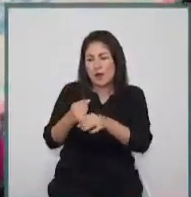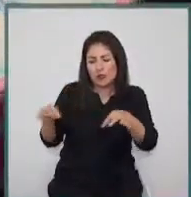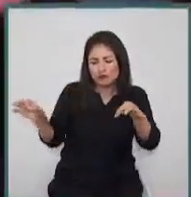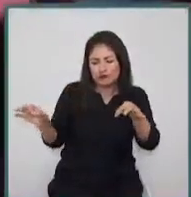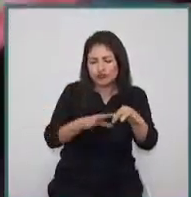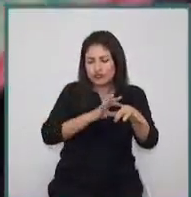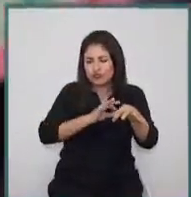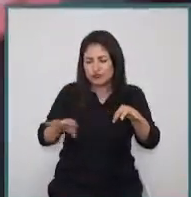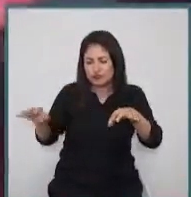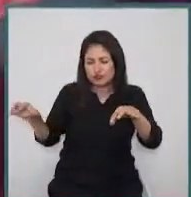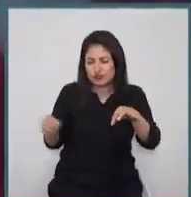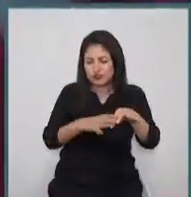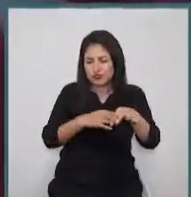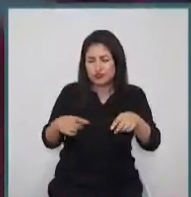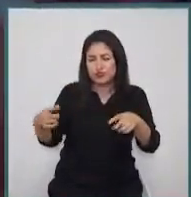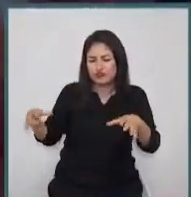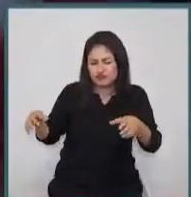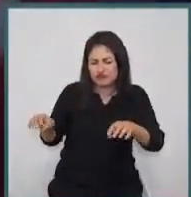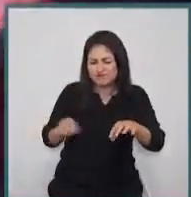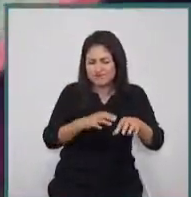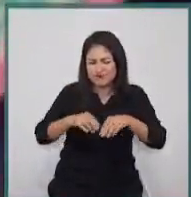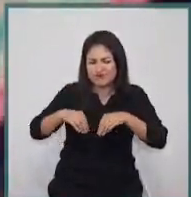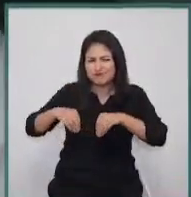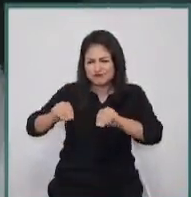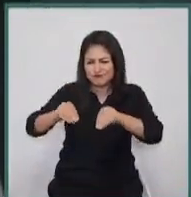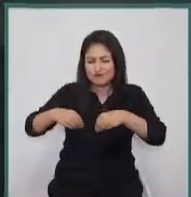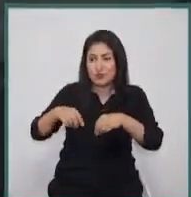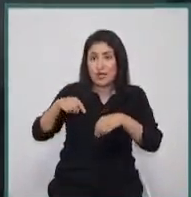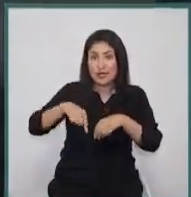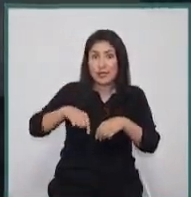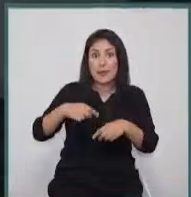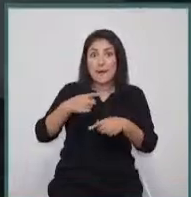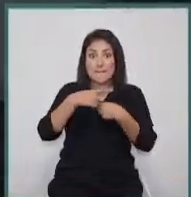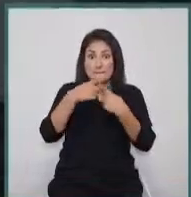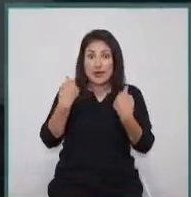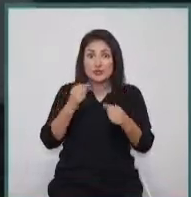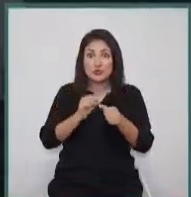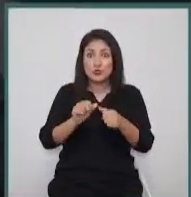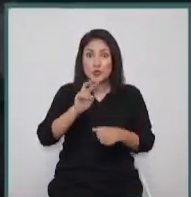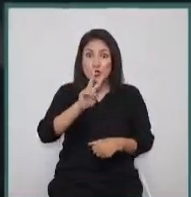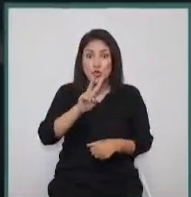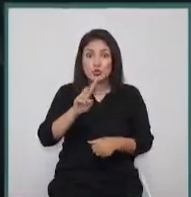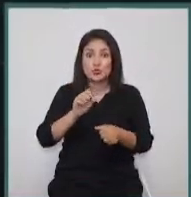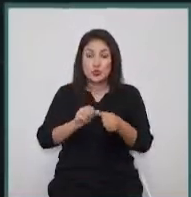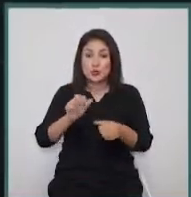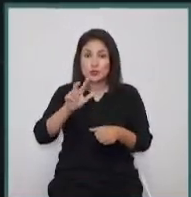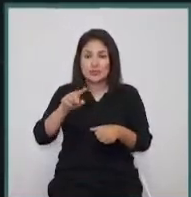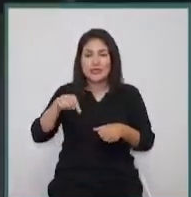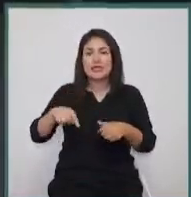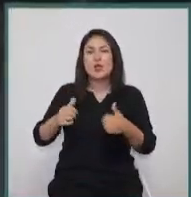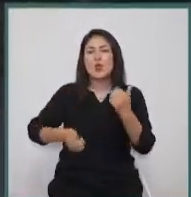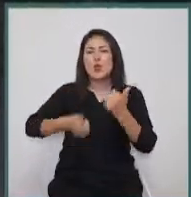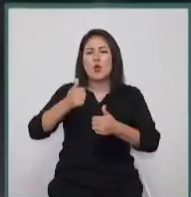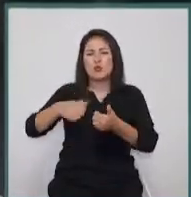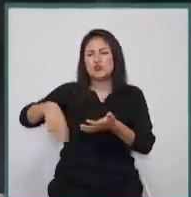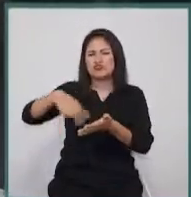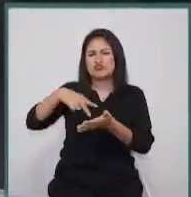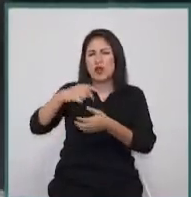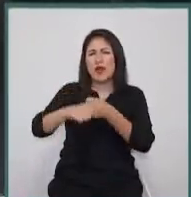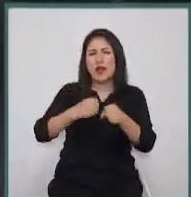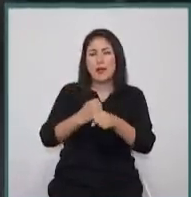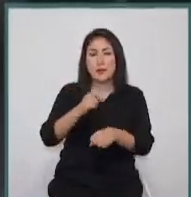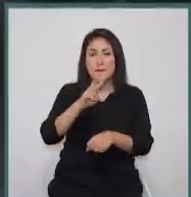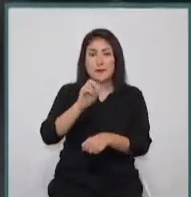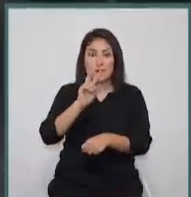tejedores, oriundo del distrito de Vique, Huacarapuco y Breña. Este 2 de marzo y 3 de marzo se está llevando a cabo el concurso de Wailers